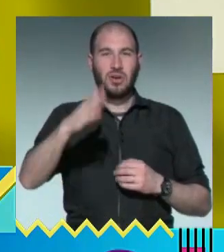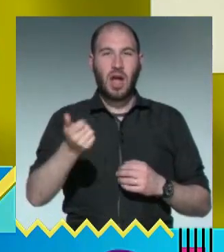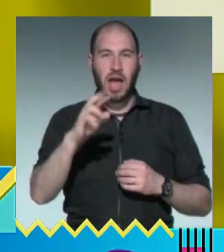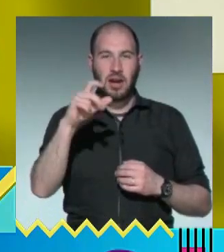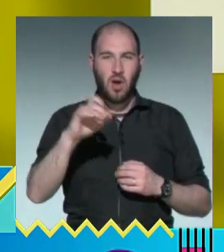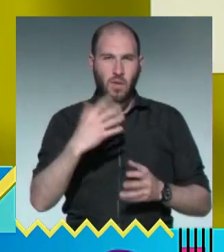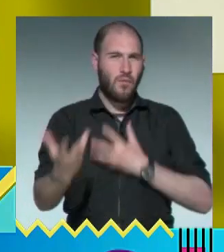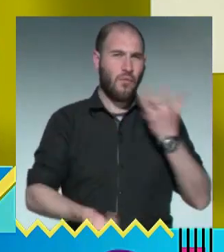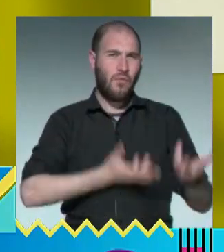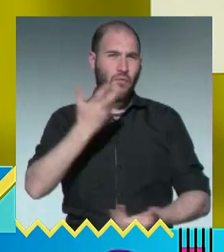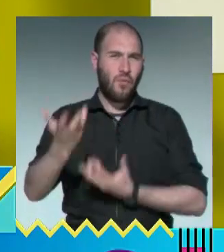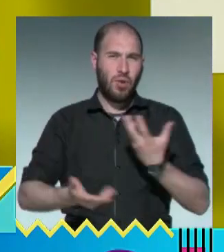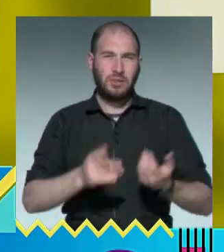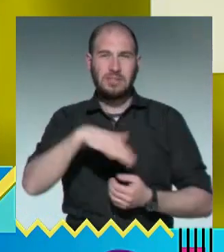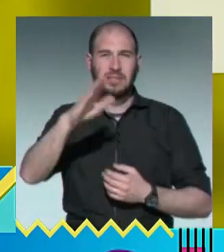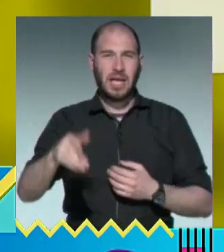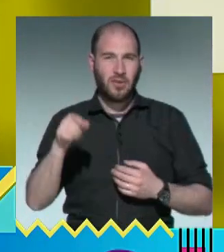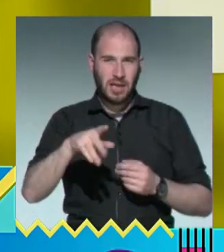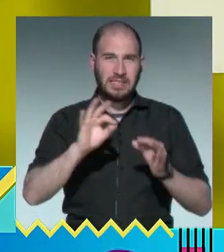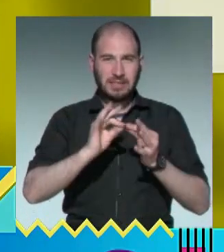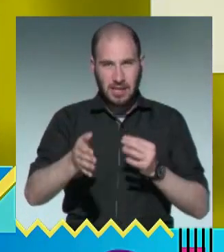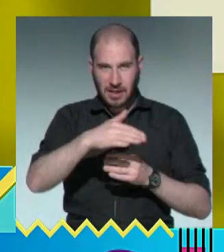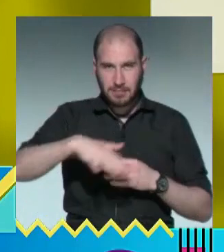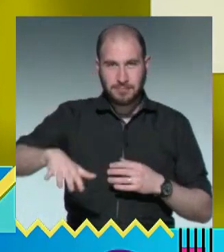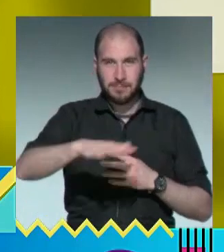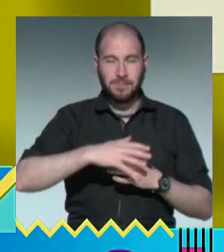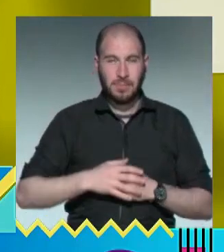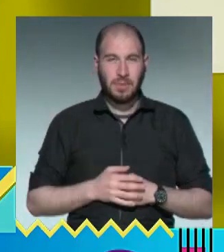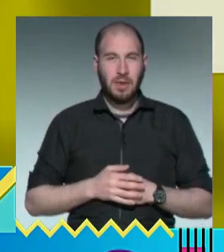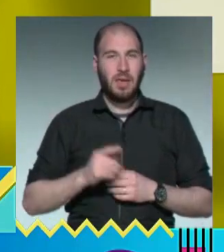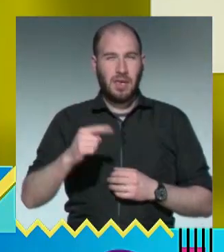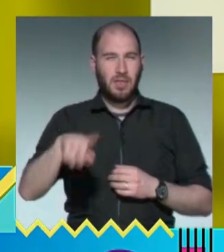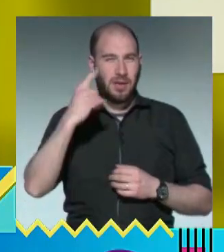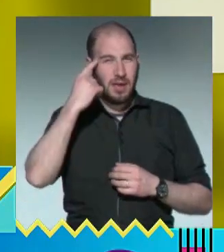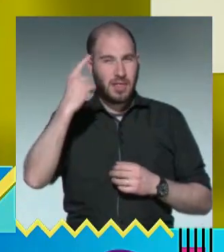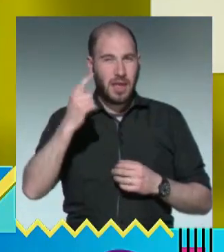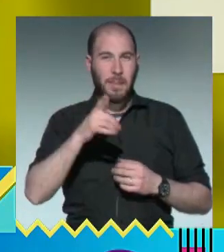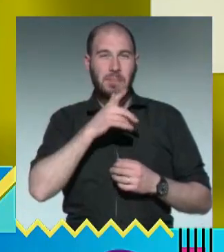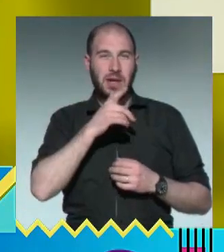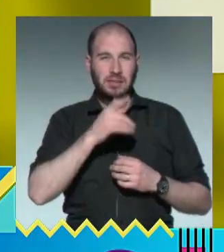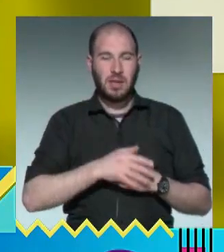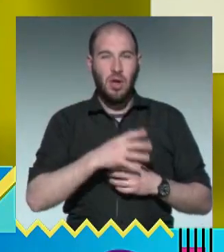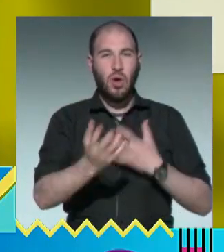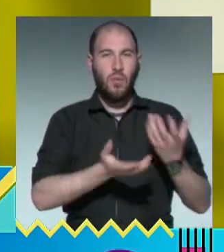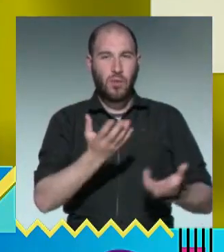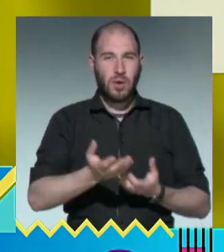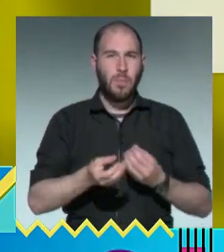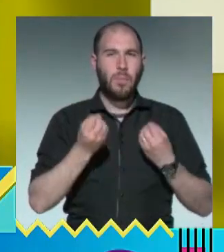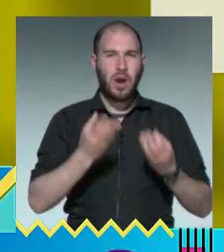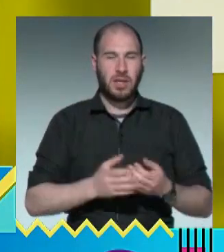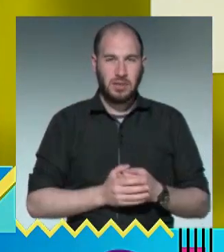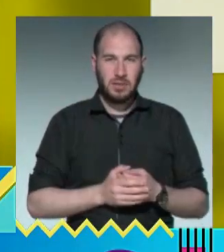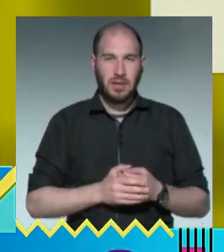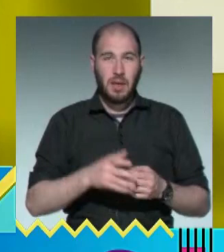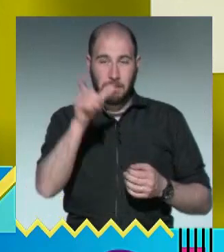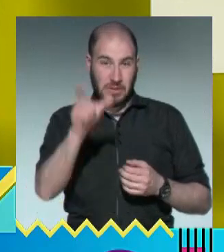este gran incendio que se dio en el Cerro Arco y sus inmediaciones. Se tiene la hipótesis de que fue un fuego generado, ¿sí?, por